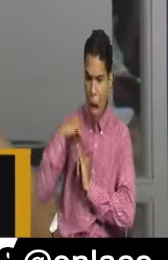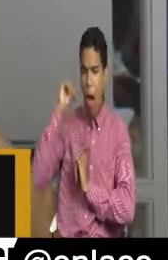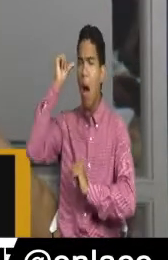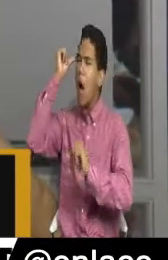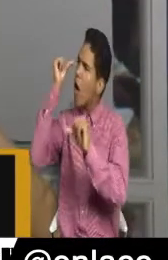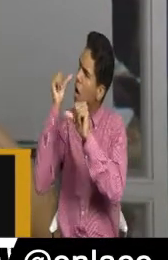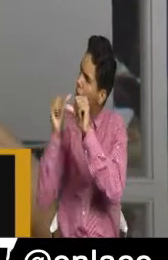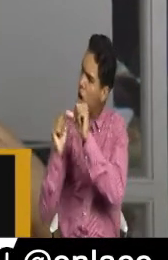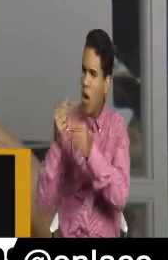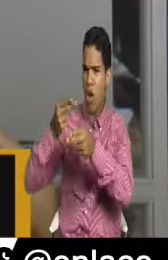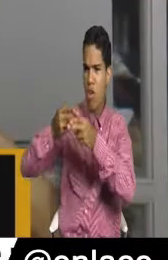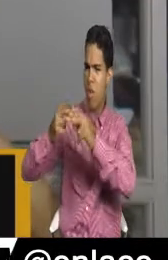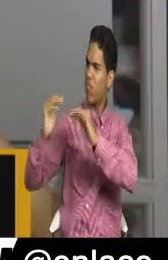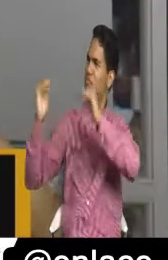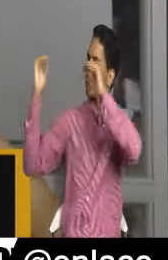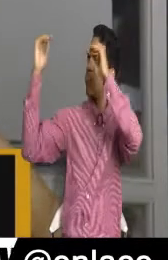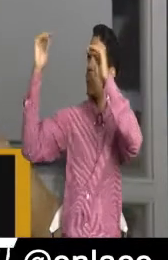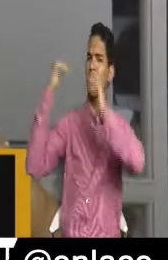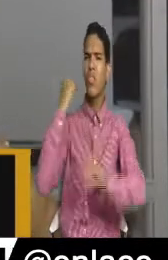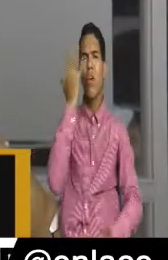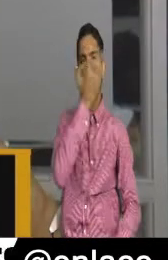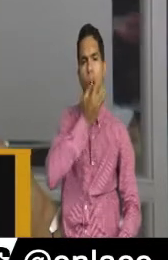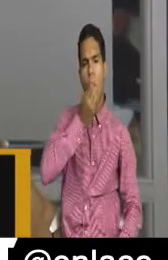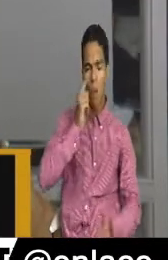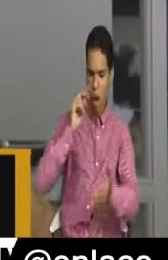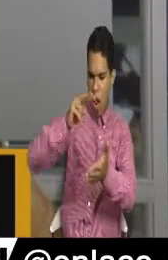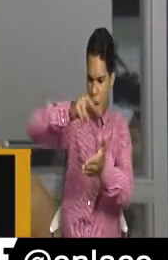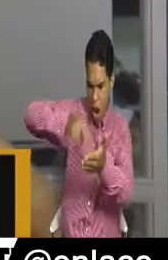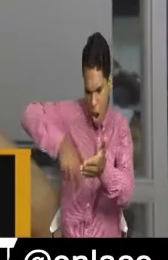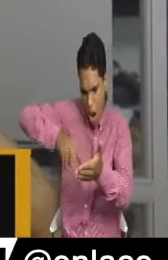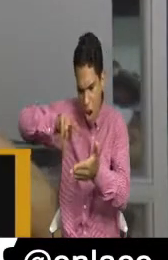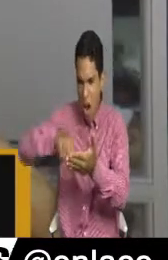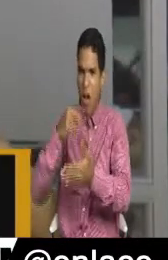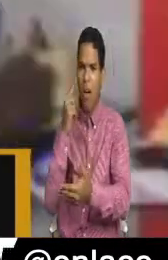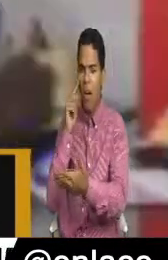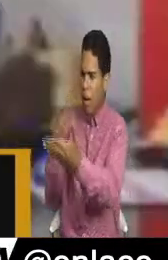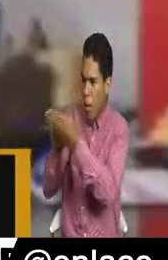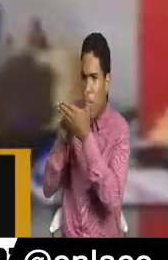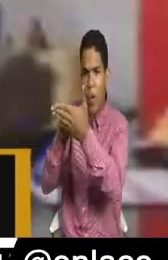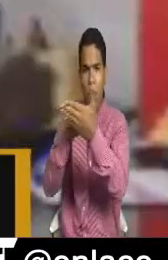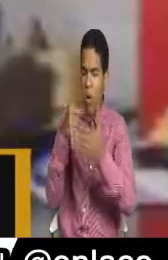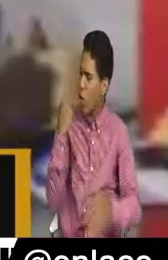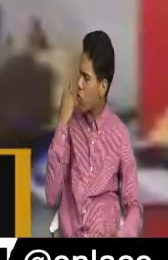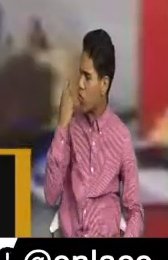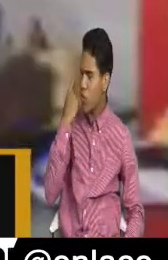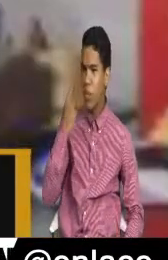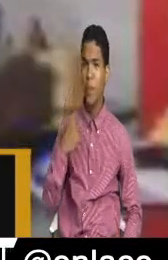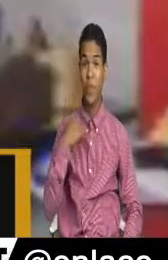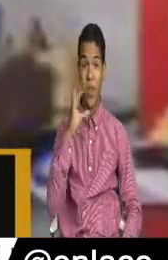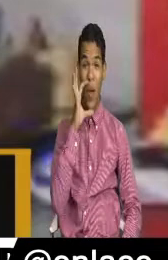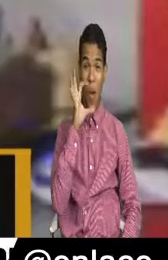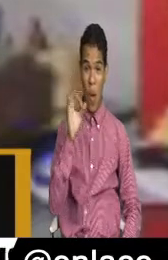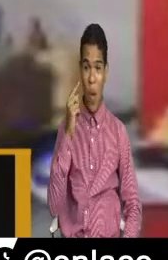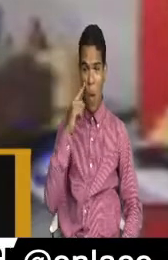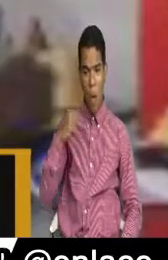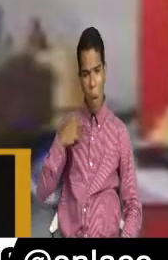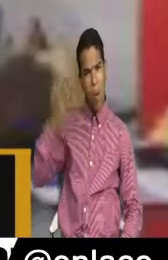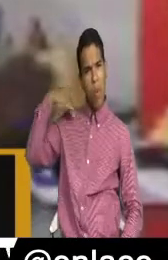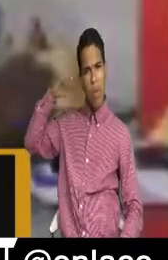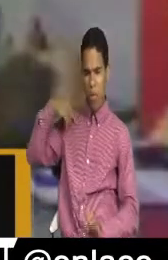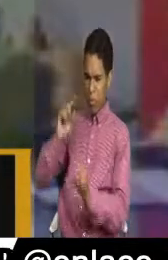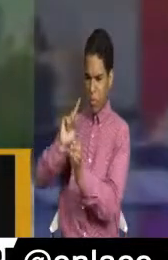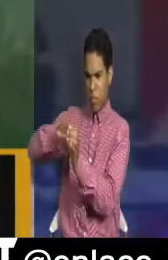nombre cosas tan bonitas como las que he leído y visto durante las últimas horas. El Erhaz Merlano llegó a ser senador de la República en una